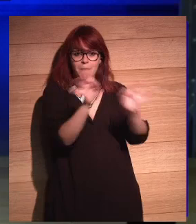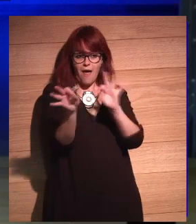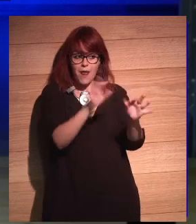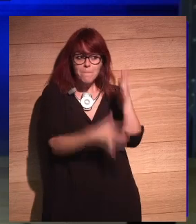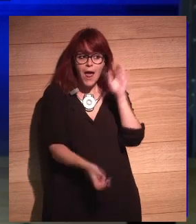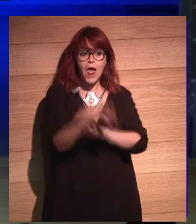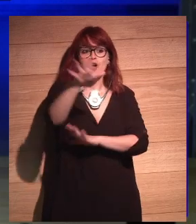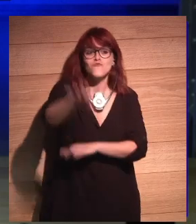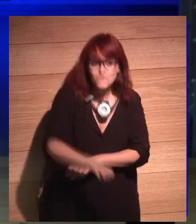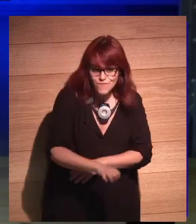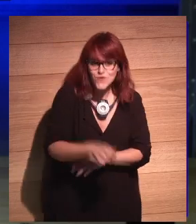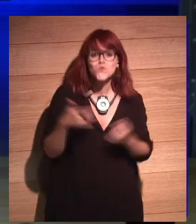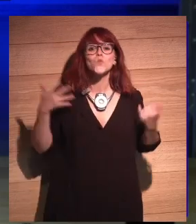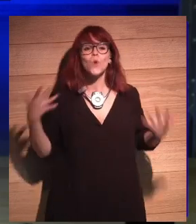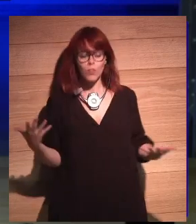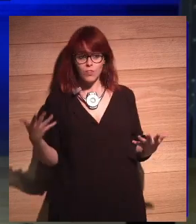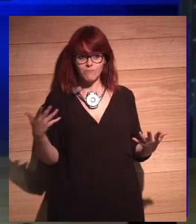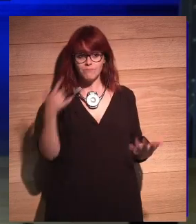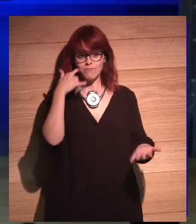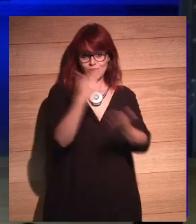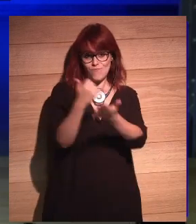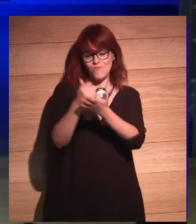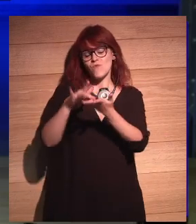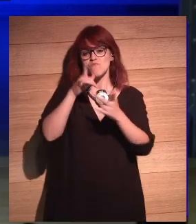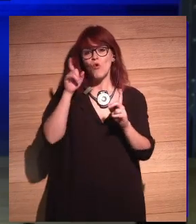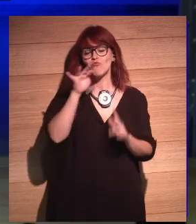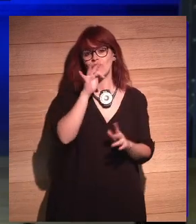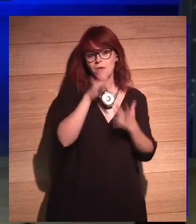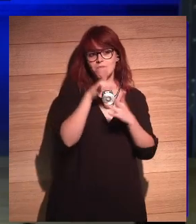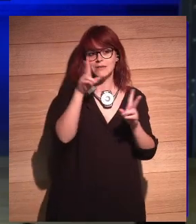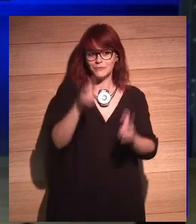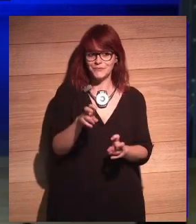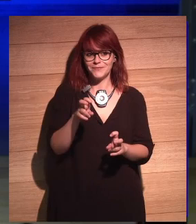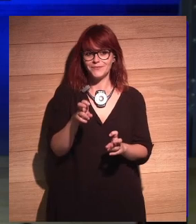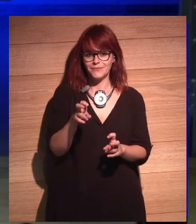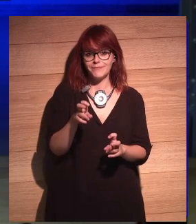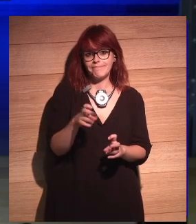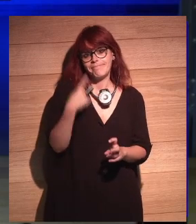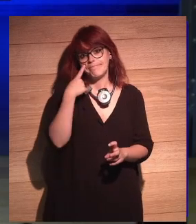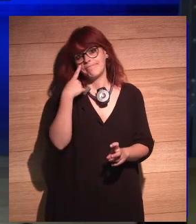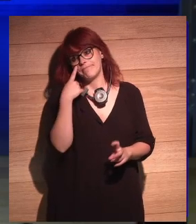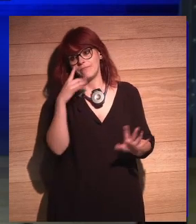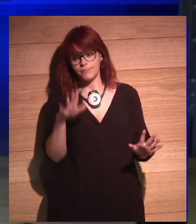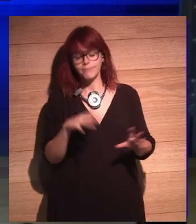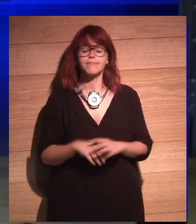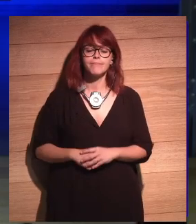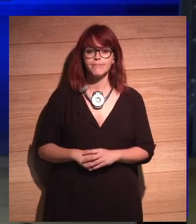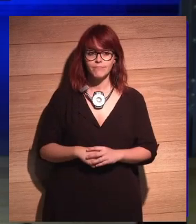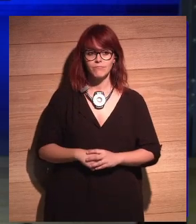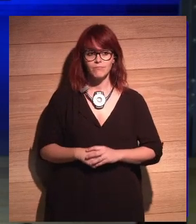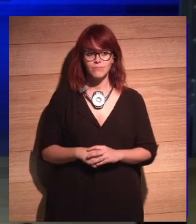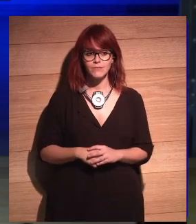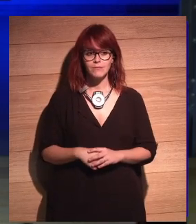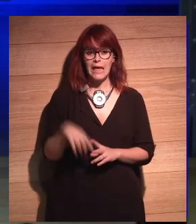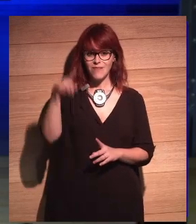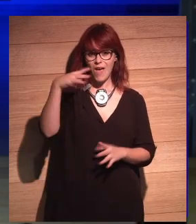para poder comprarlo? ¿Cuándo va a estar disponible? Bueno, estamos experimentando con ello, pero bueno, quién sabe, pues vamos a ver lo que pasa.